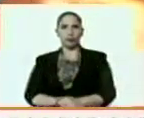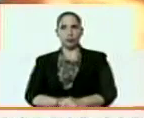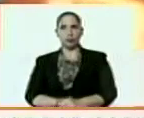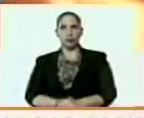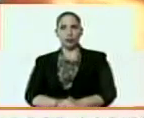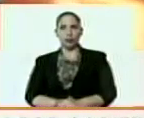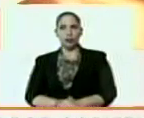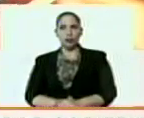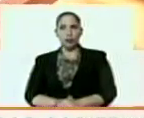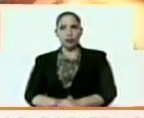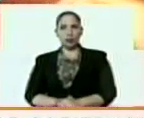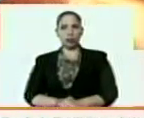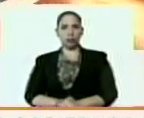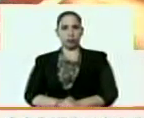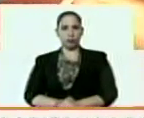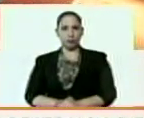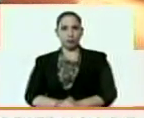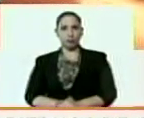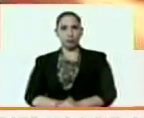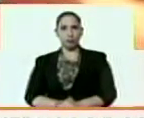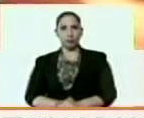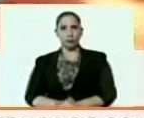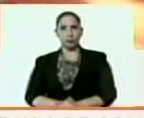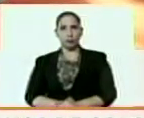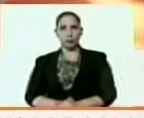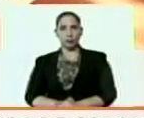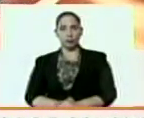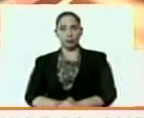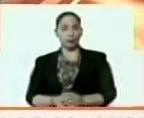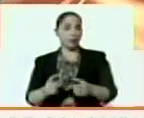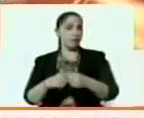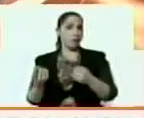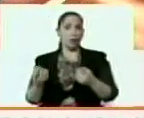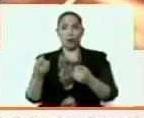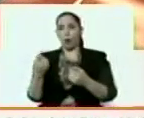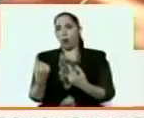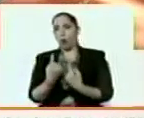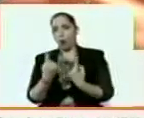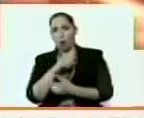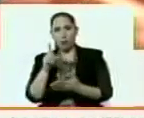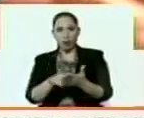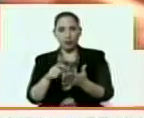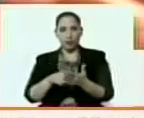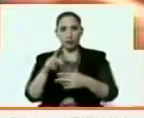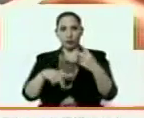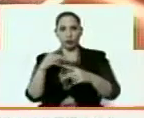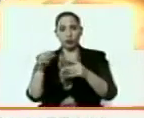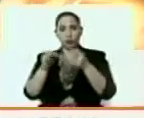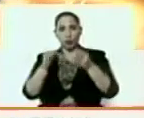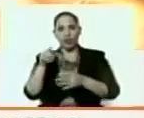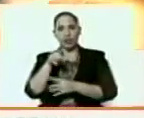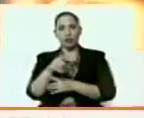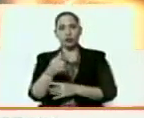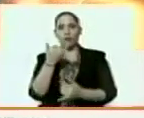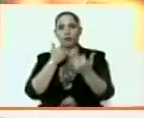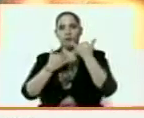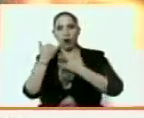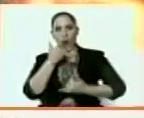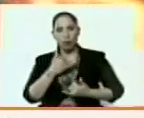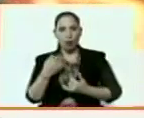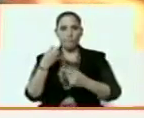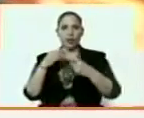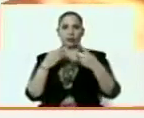sintieron descubiertos en este plan tan burdo? Está fuera completamente de proceso jurídico. Claro. Es un fraude material